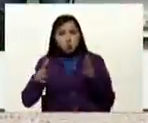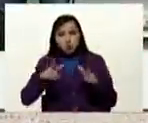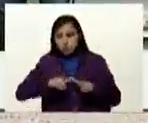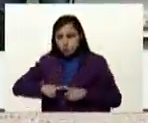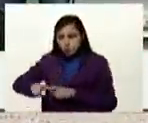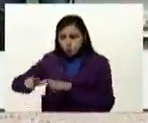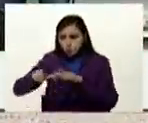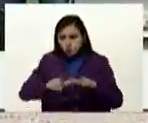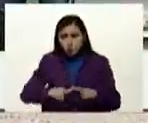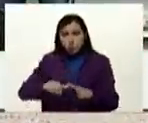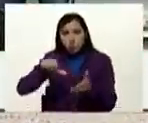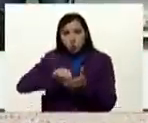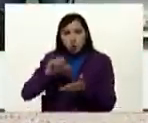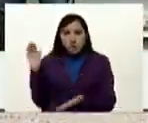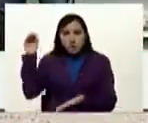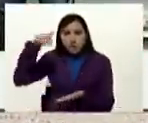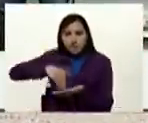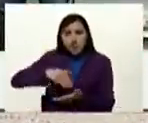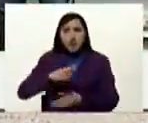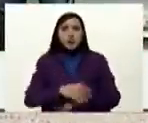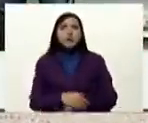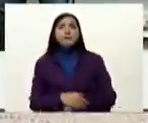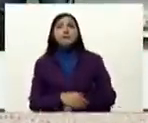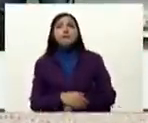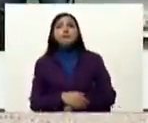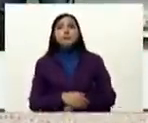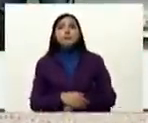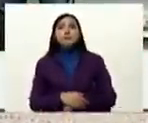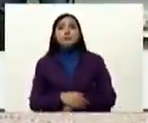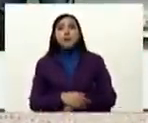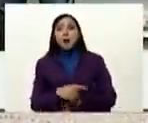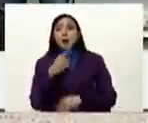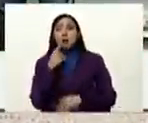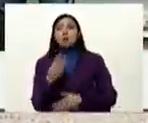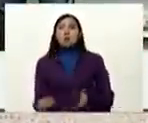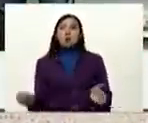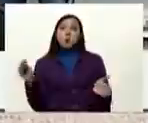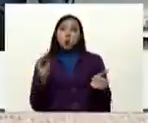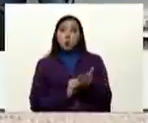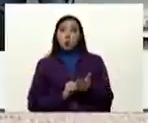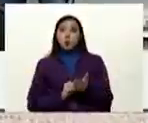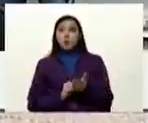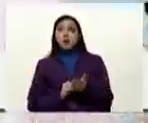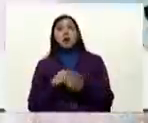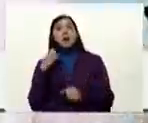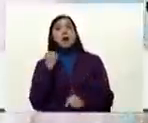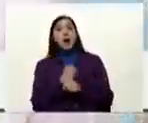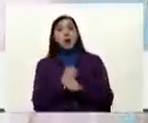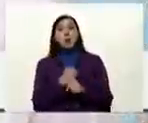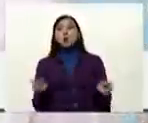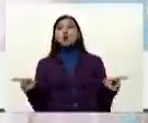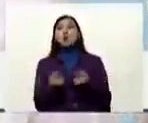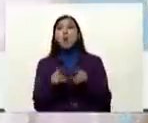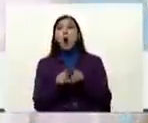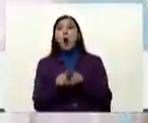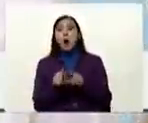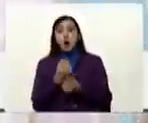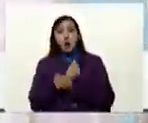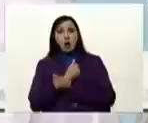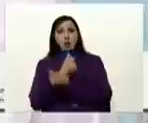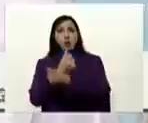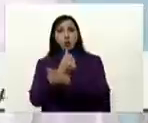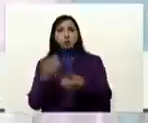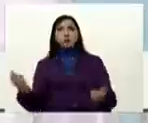Hospital Central de Maracay, en el estado de Aragua, donde hoy decimos nuevamente, obras son amores. Decir